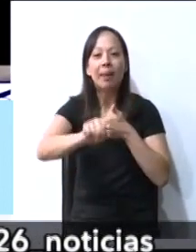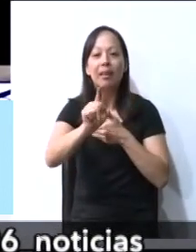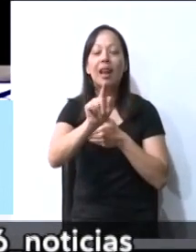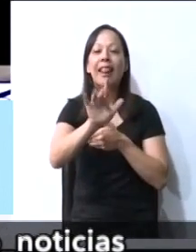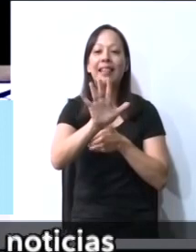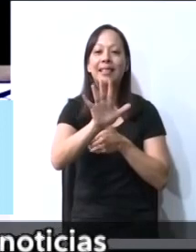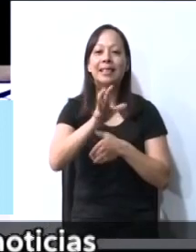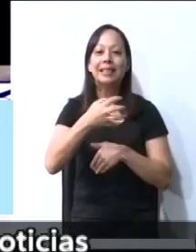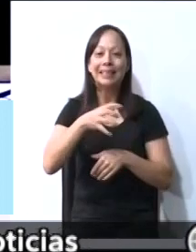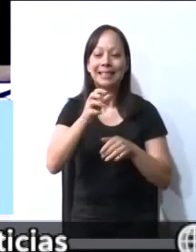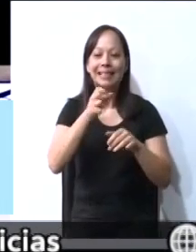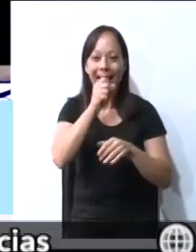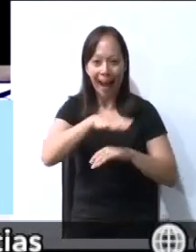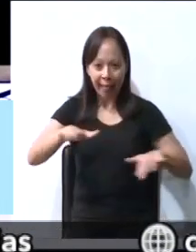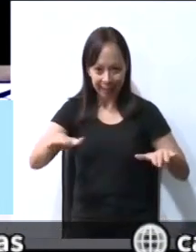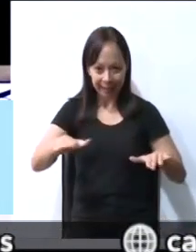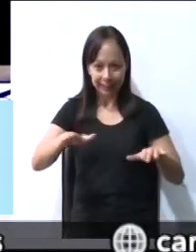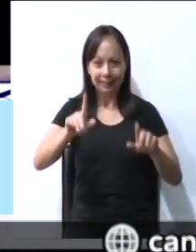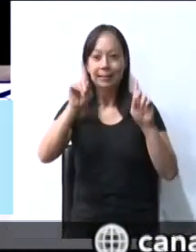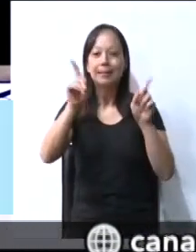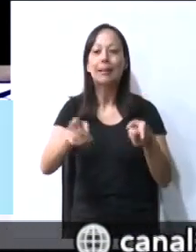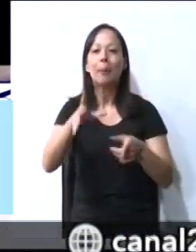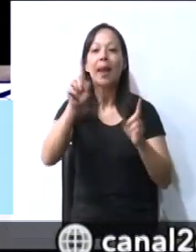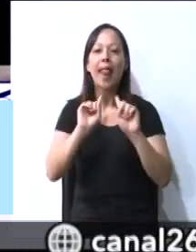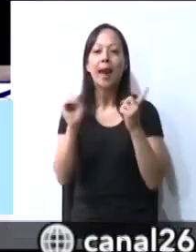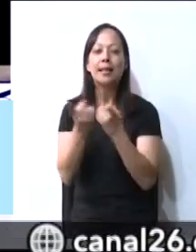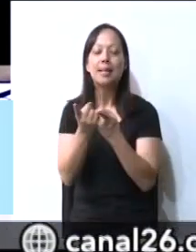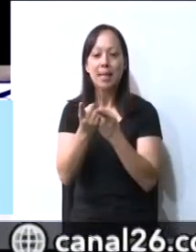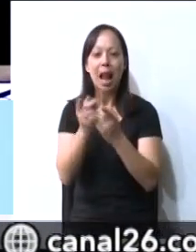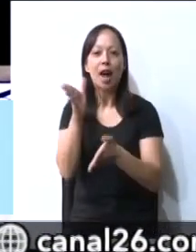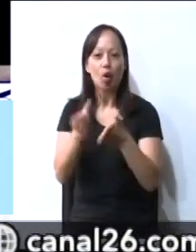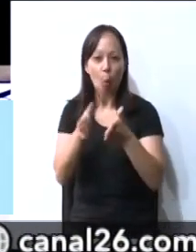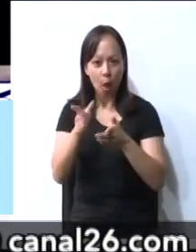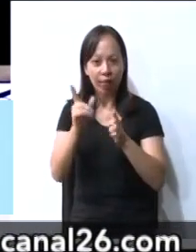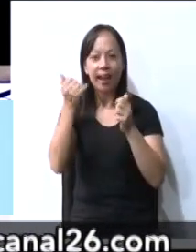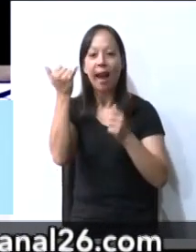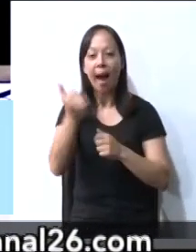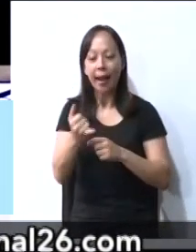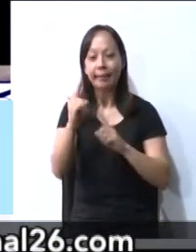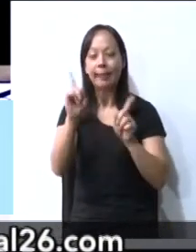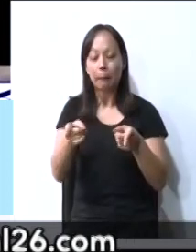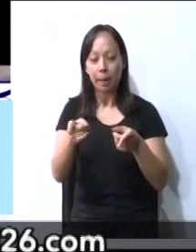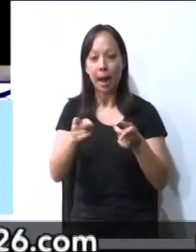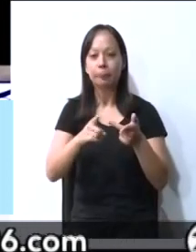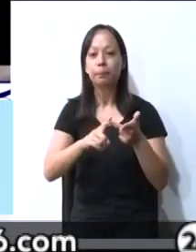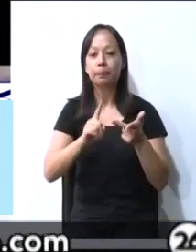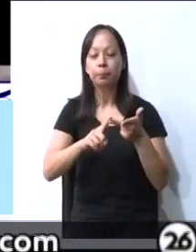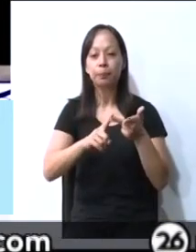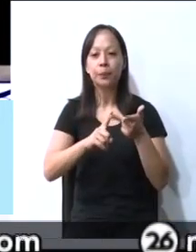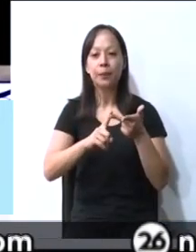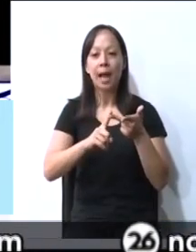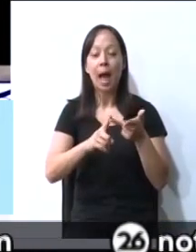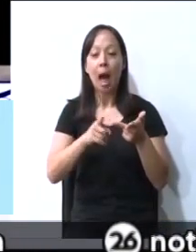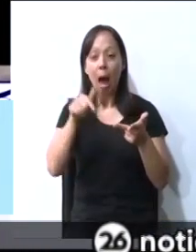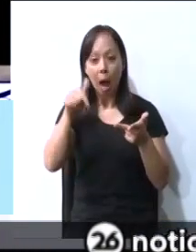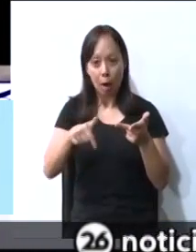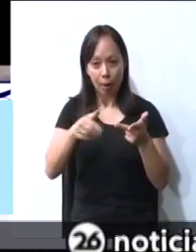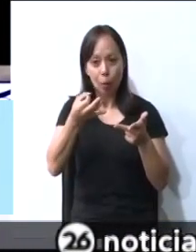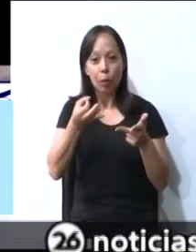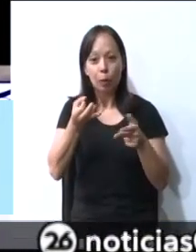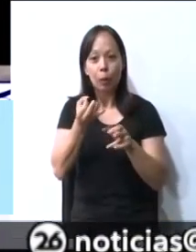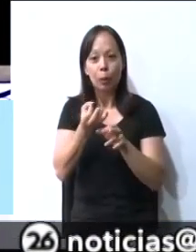robótica. Impulsamos iniciativas como Aprendé Programando y Codo a Codo. Le abrimos la puerta al inglés desde